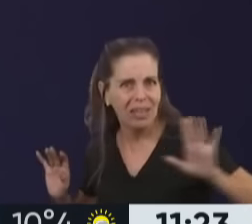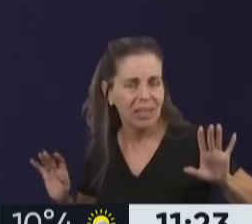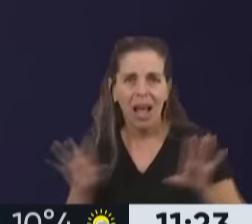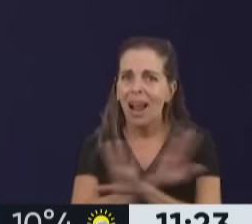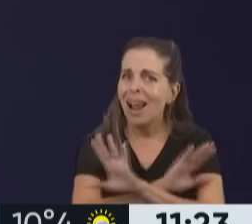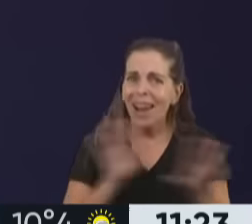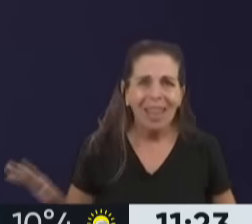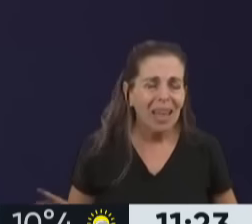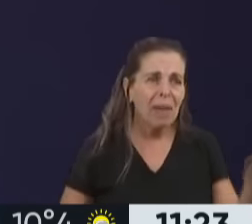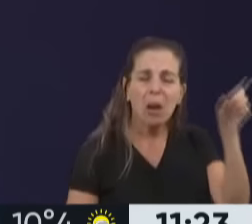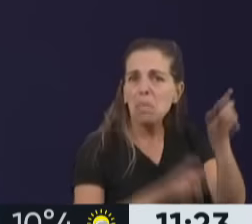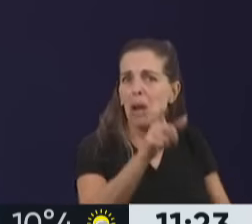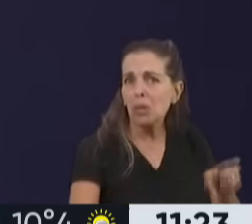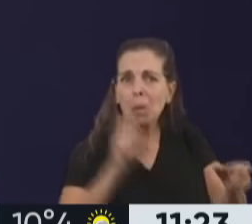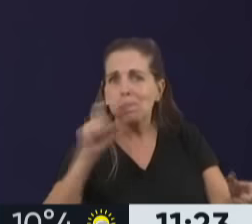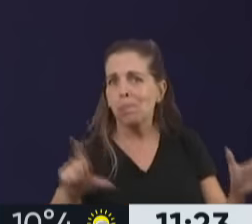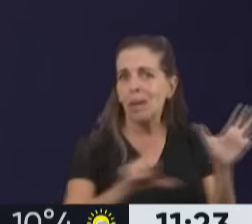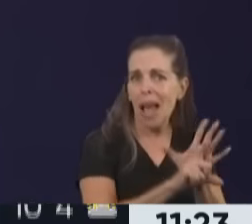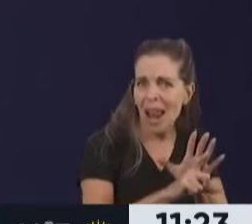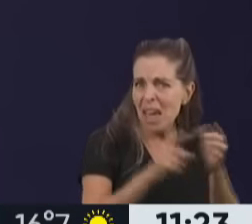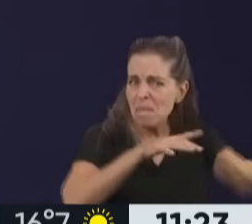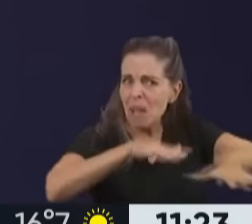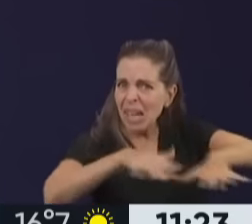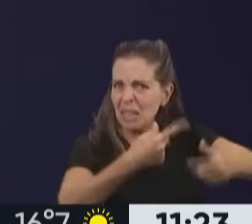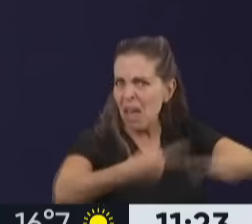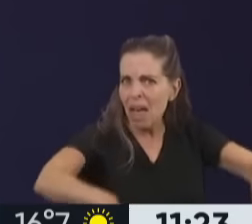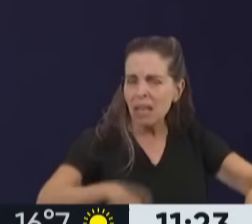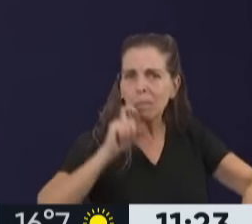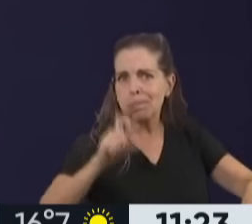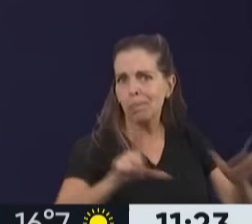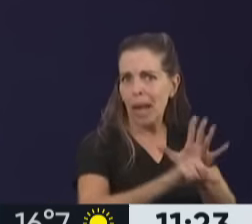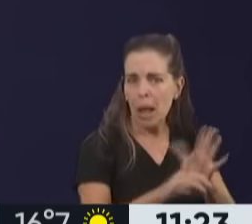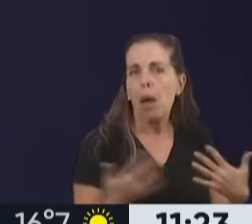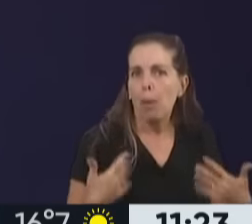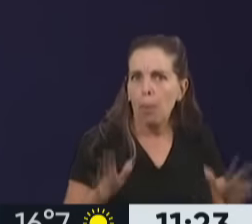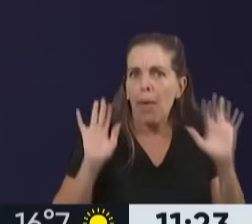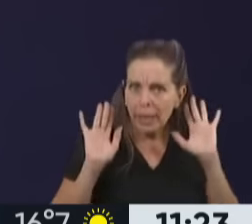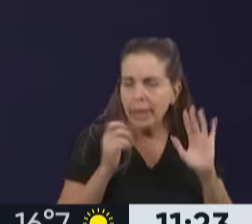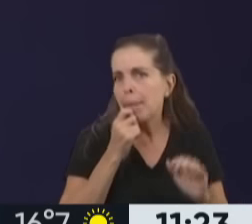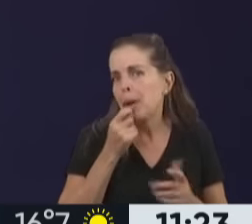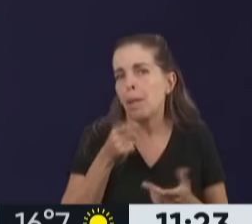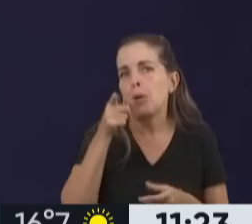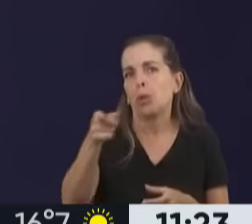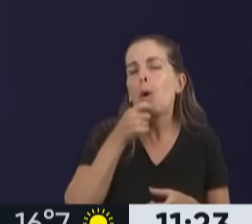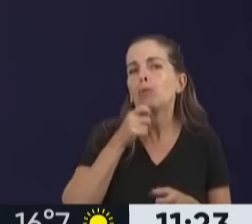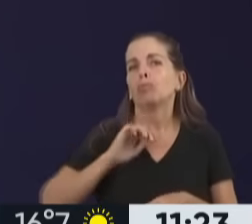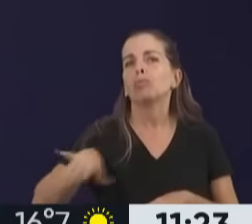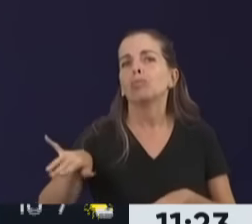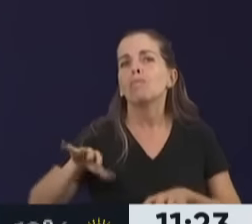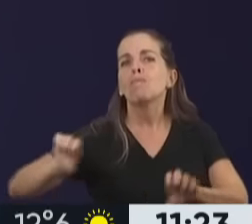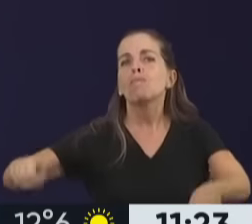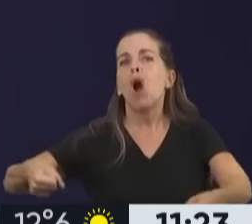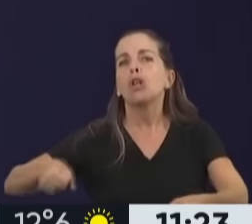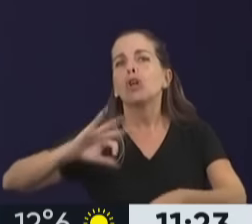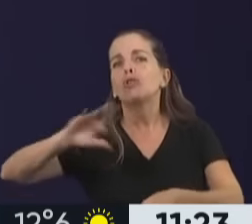actividades ilegales que puede ser también arte a si sos un motochorro